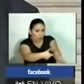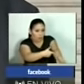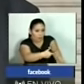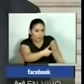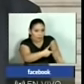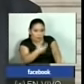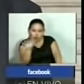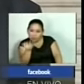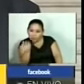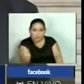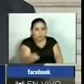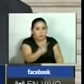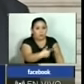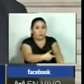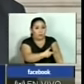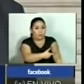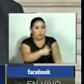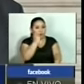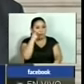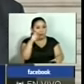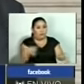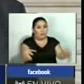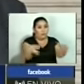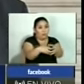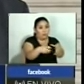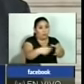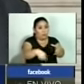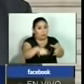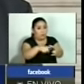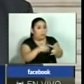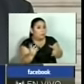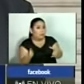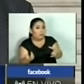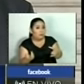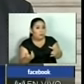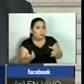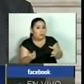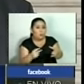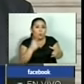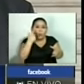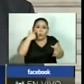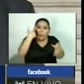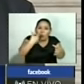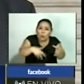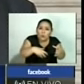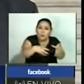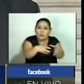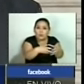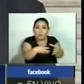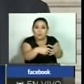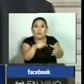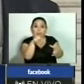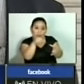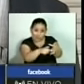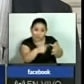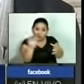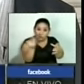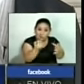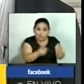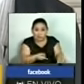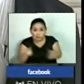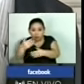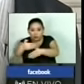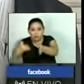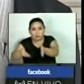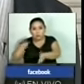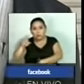requieren hospitalización, y particularmente aquellos casos catalogados como críticos, que son los que van a necesitar cuidados